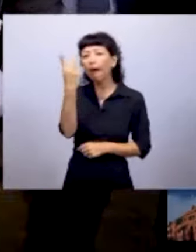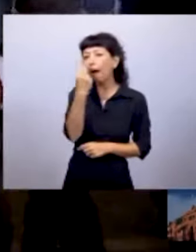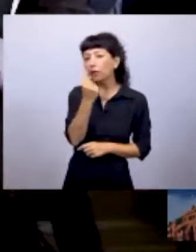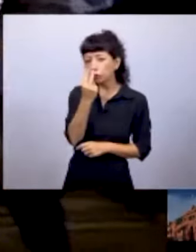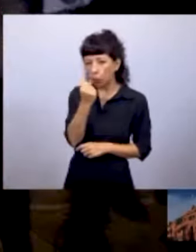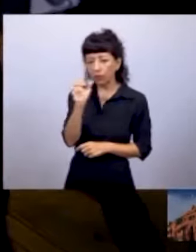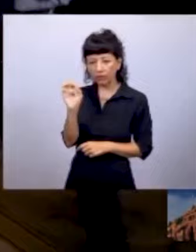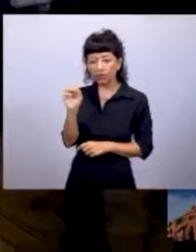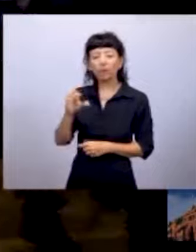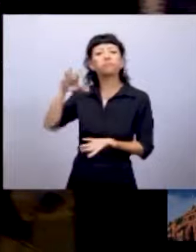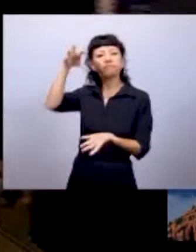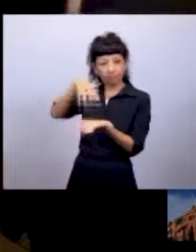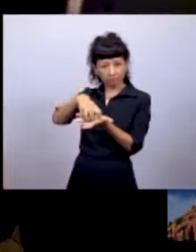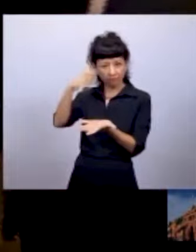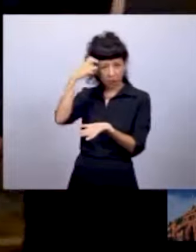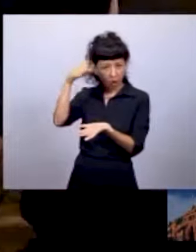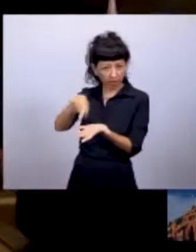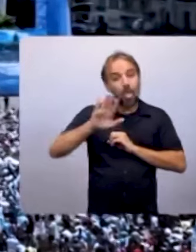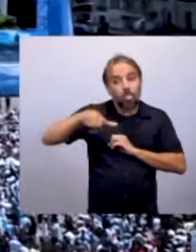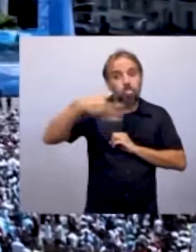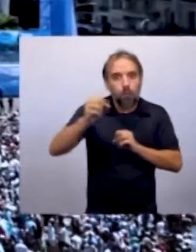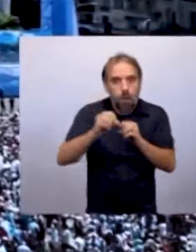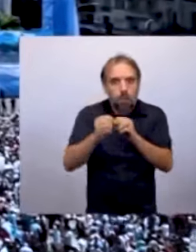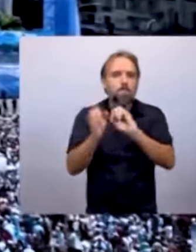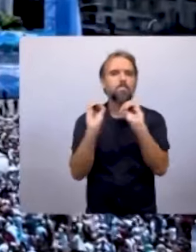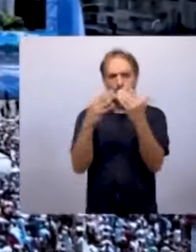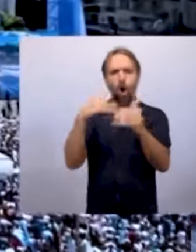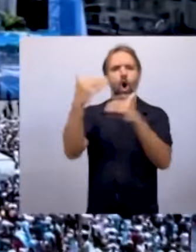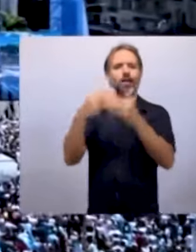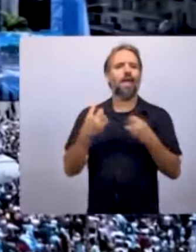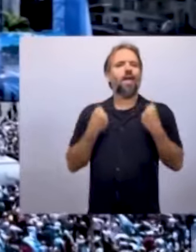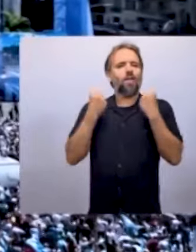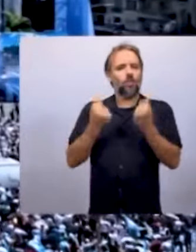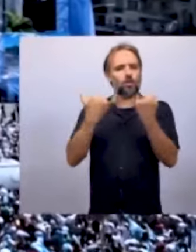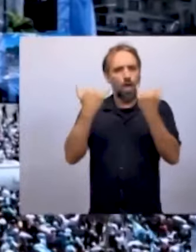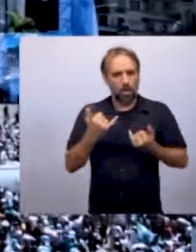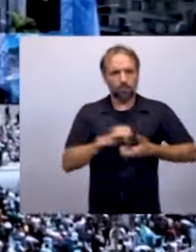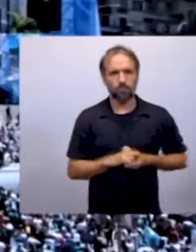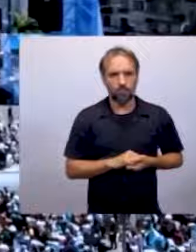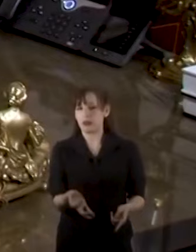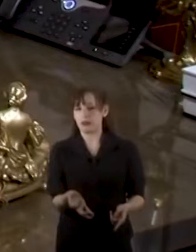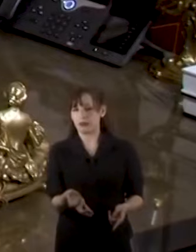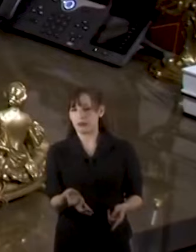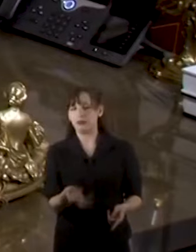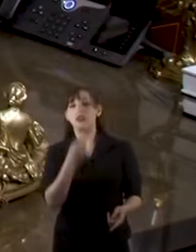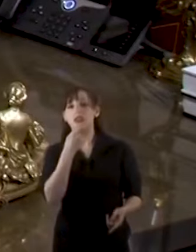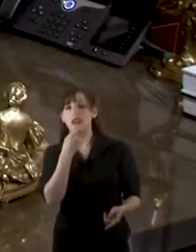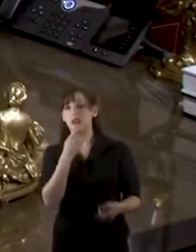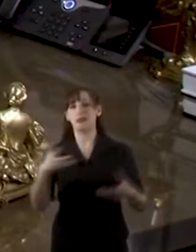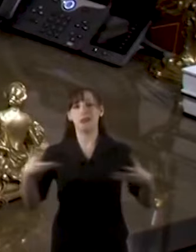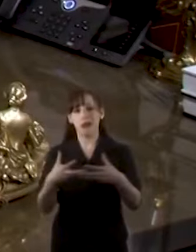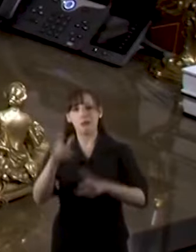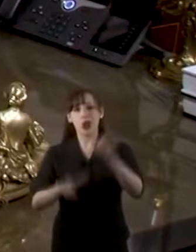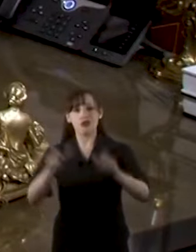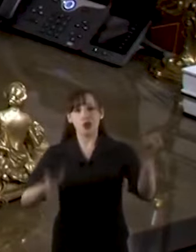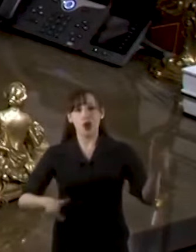mediante una orden ejecutiva urgente según han explicado los jueces en la sentencia recogida por bloomberg el único recurso de mi ley es apelar a